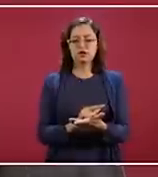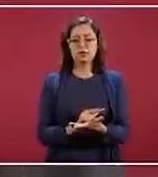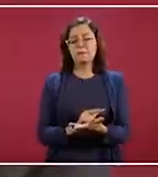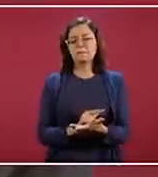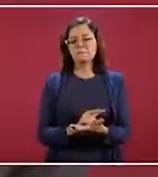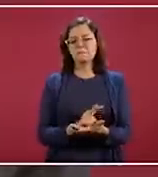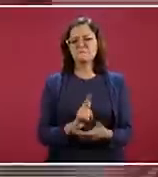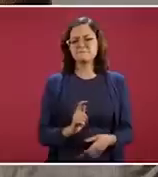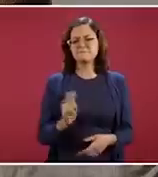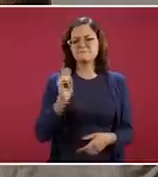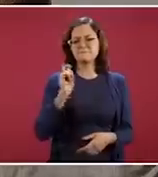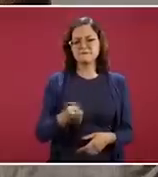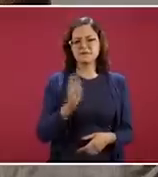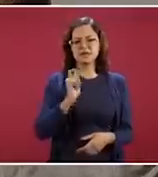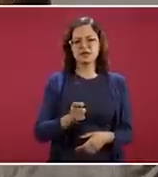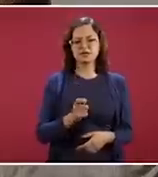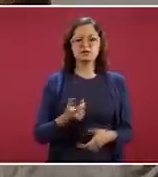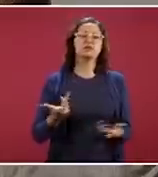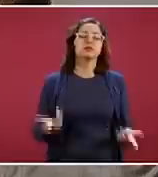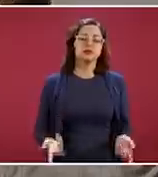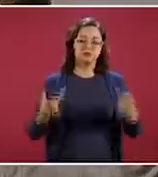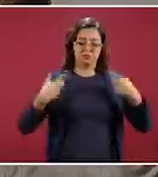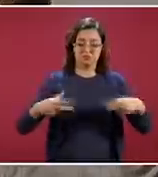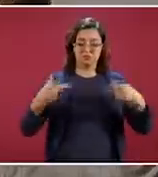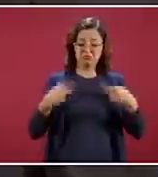para quitar inspectores